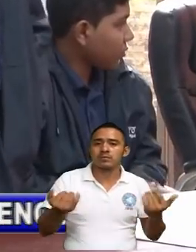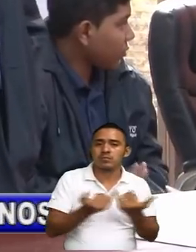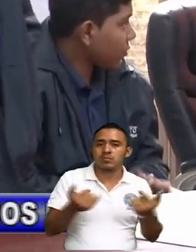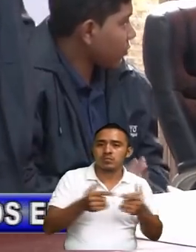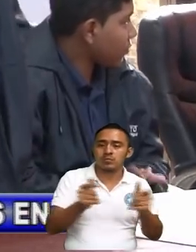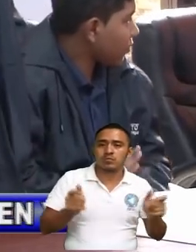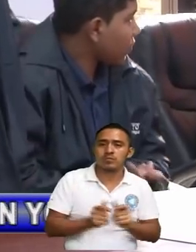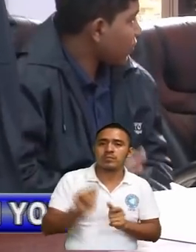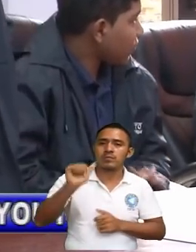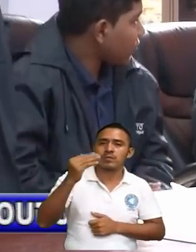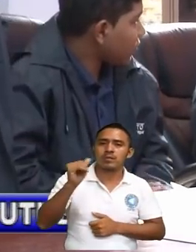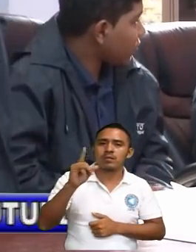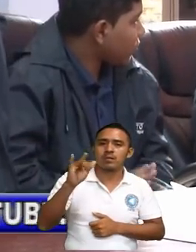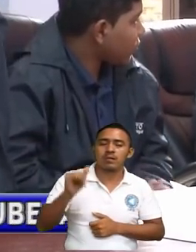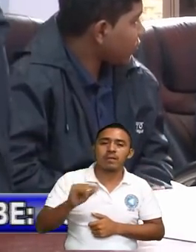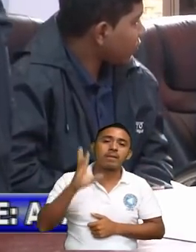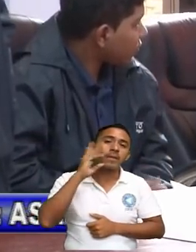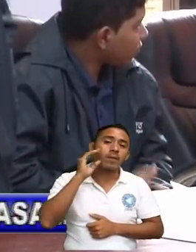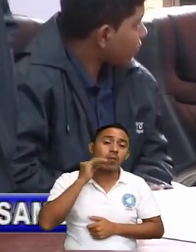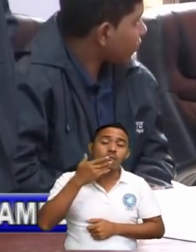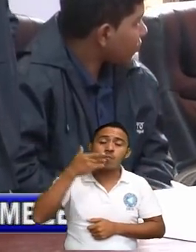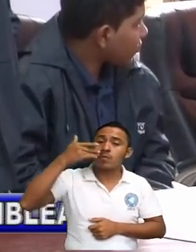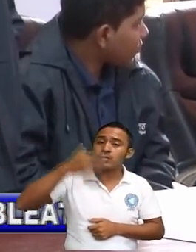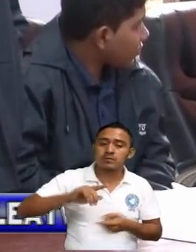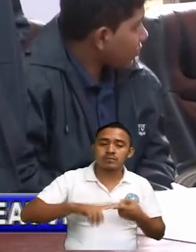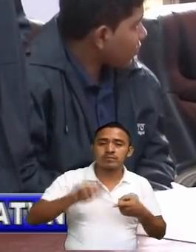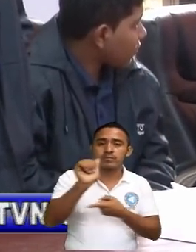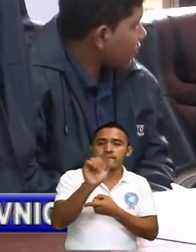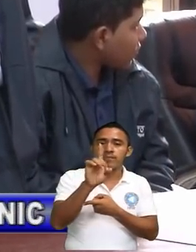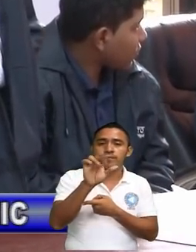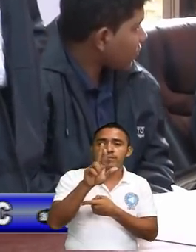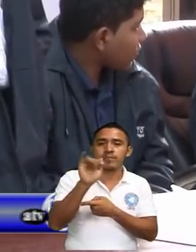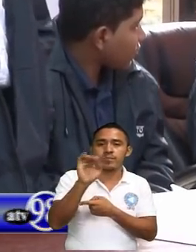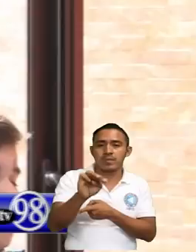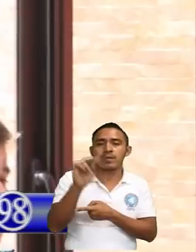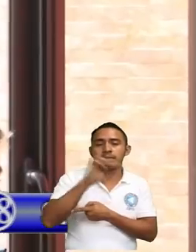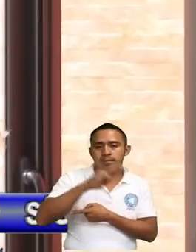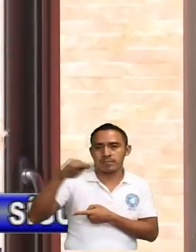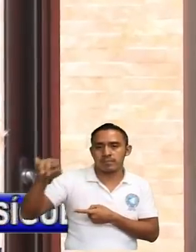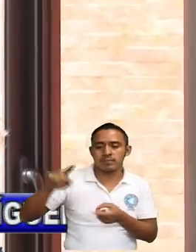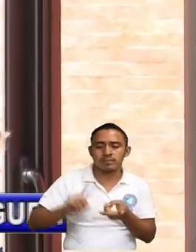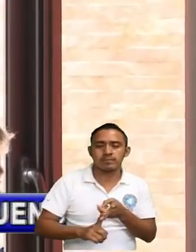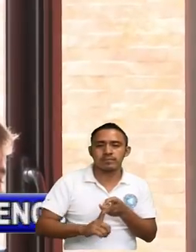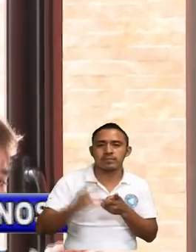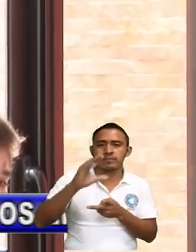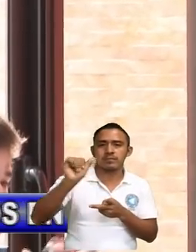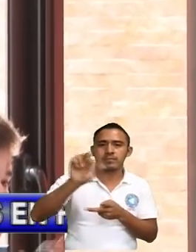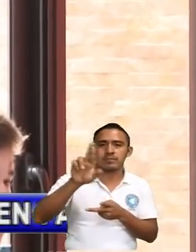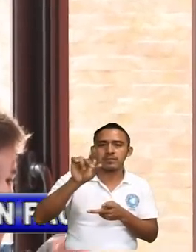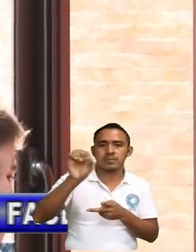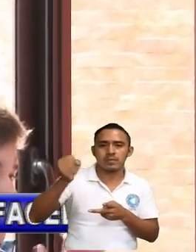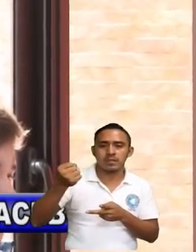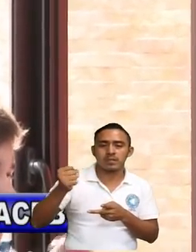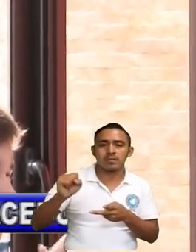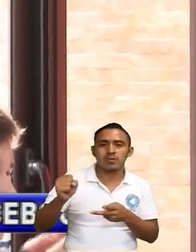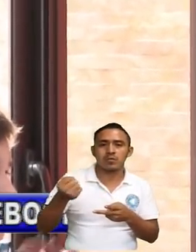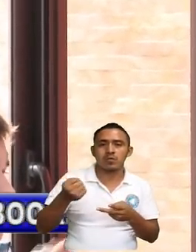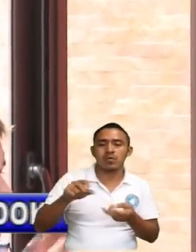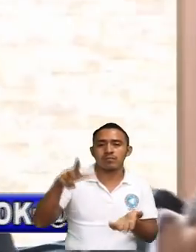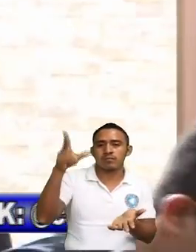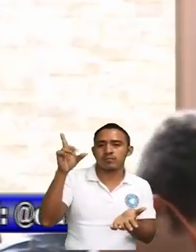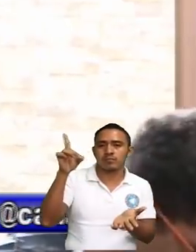de la Academia de Jóvenes Talentos, son Adrián Alexander Calero de Matagalpa, Carlos Alberto Solórzano de Ciudad